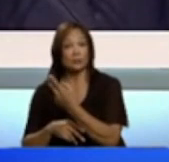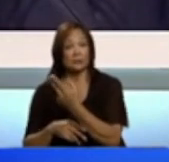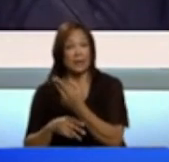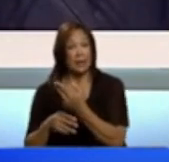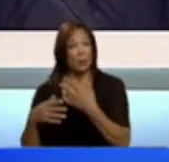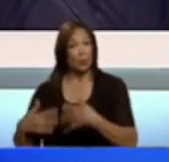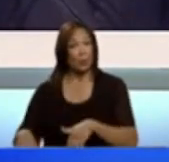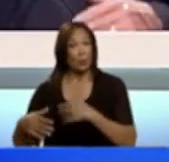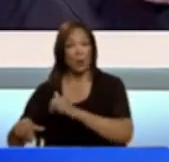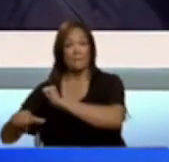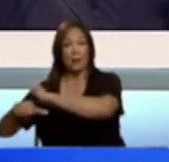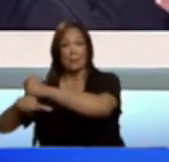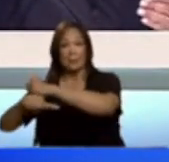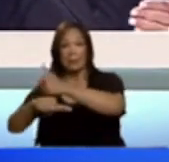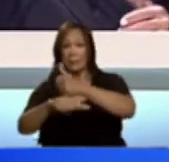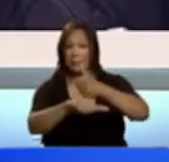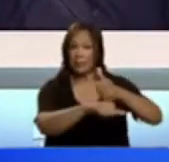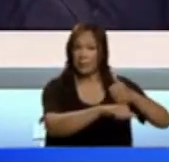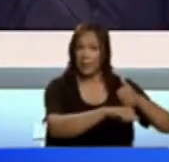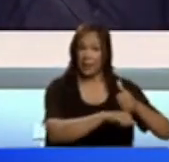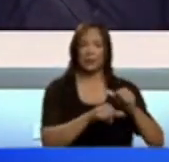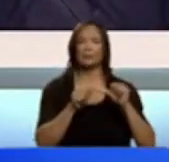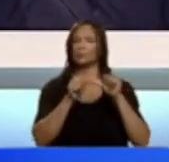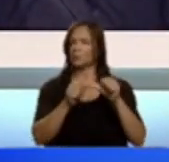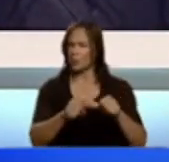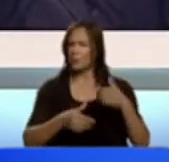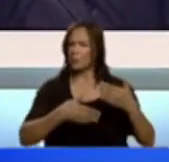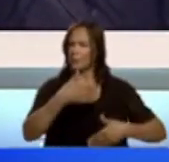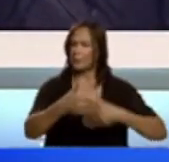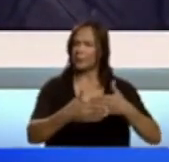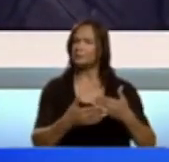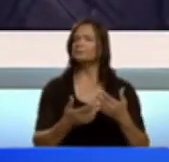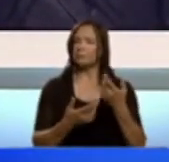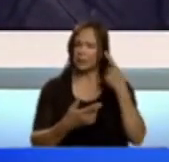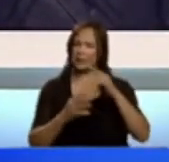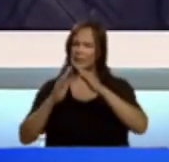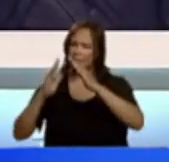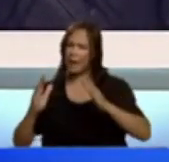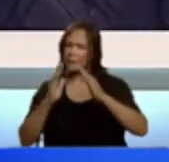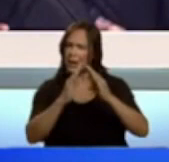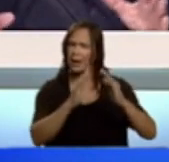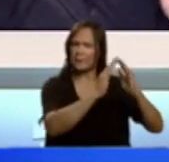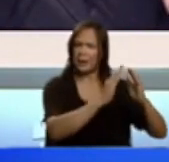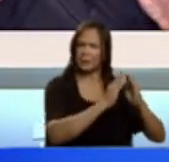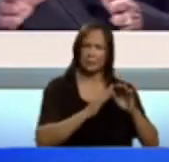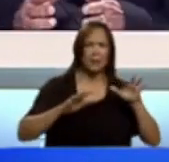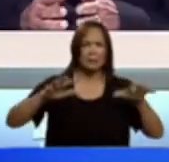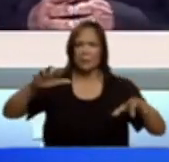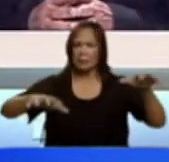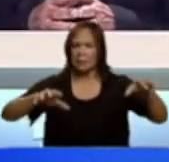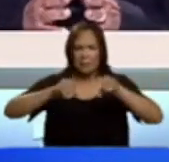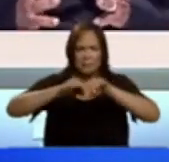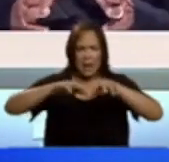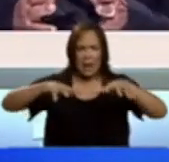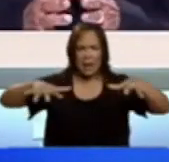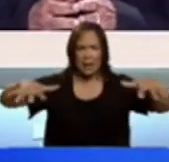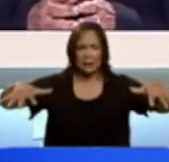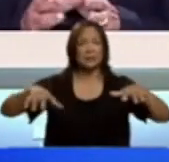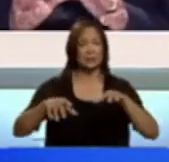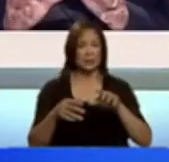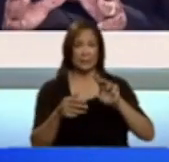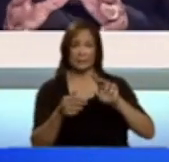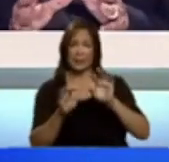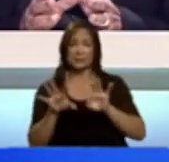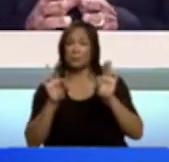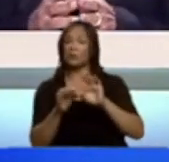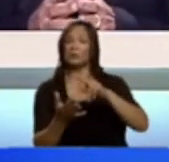acogida y Seguimos avanzando para nosotros poder tener esas casas de acogida en todo el territorio nacional en las principales